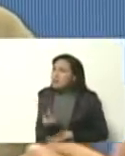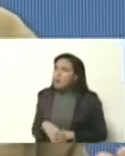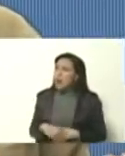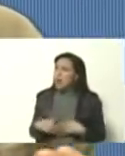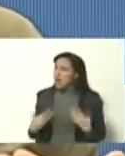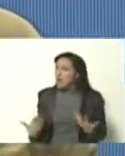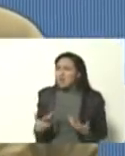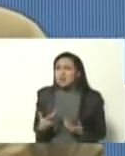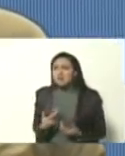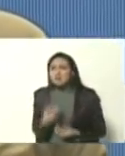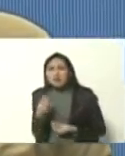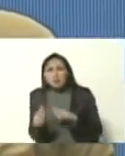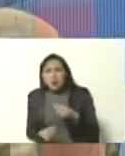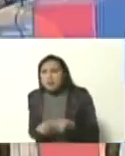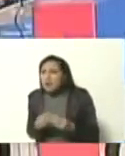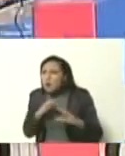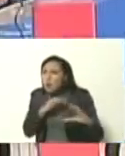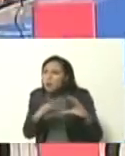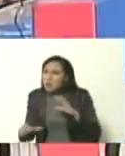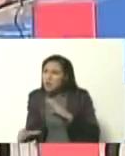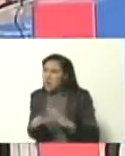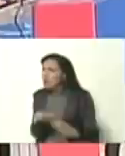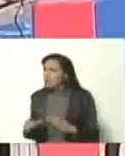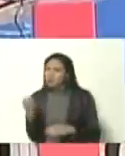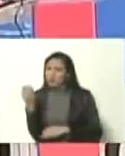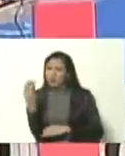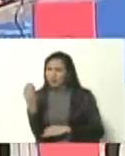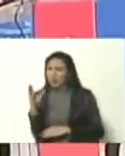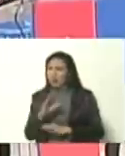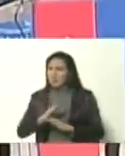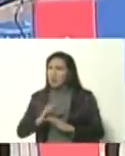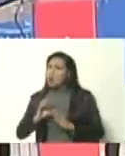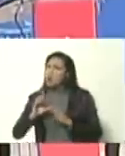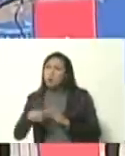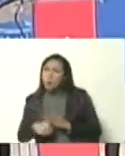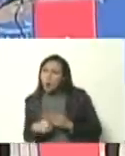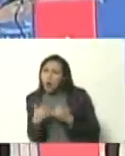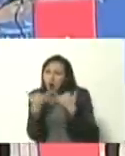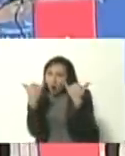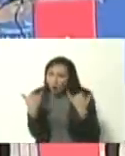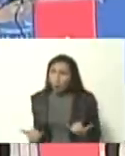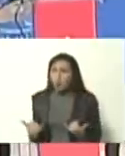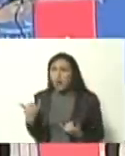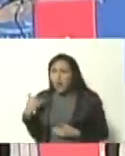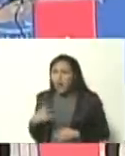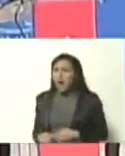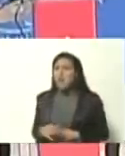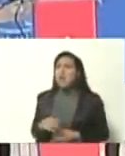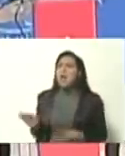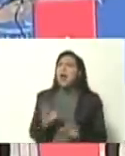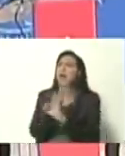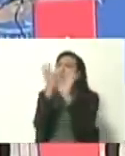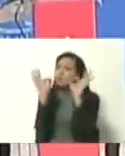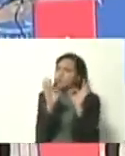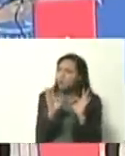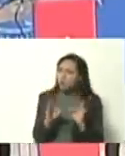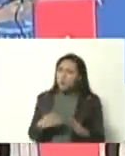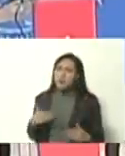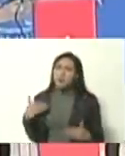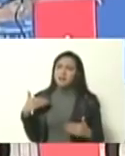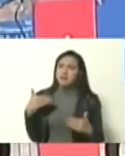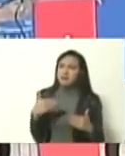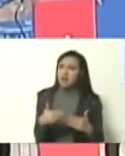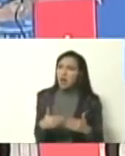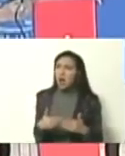la posibilidad de comunicación entre los parlamentos, ¿hay hoy por hoy alguna posibilidad de acercar posiciones, no con